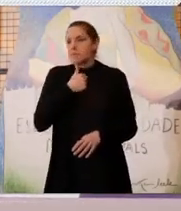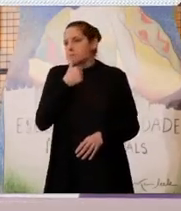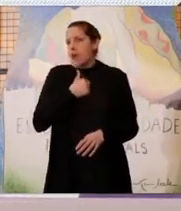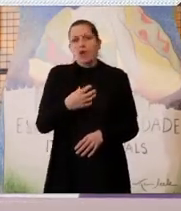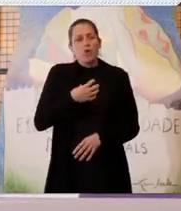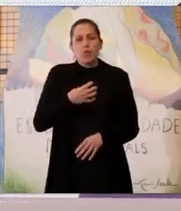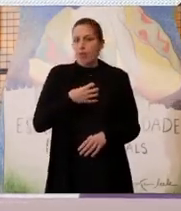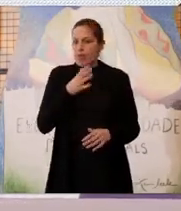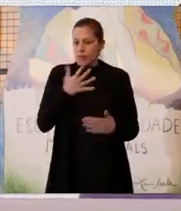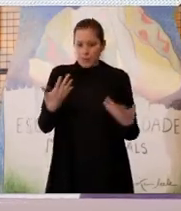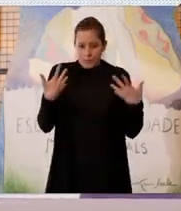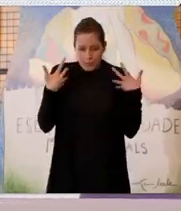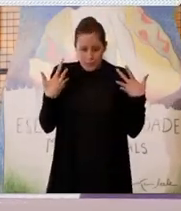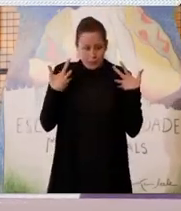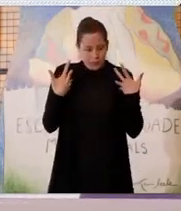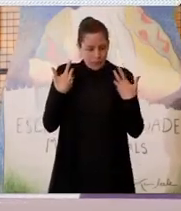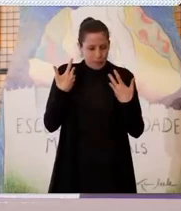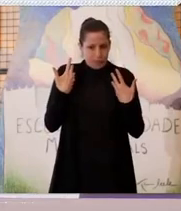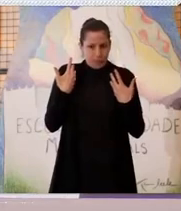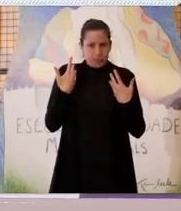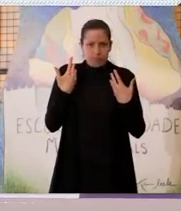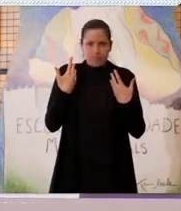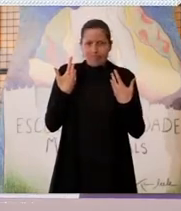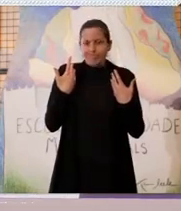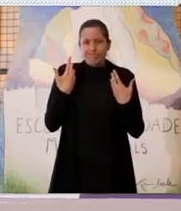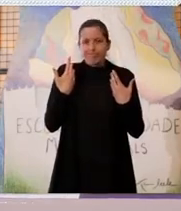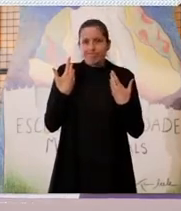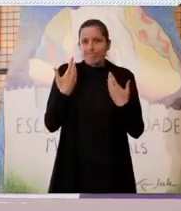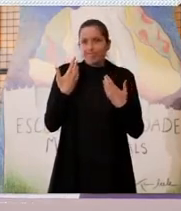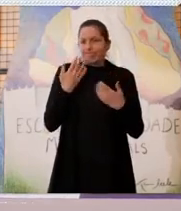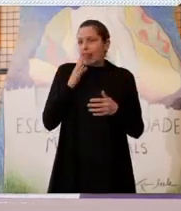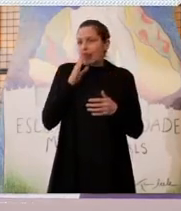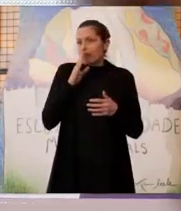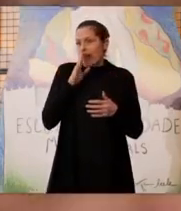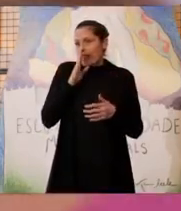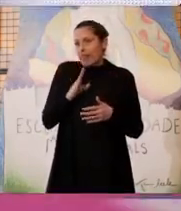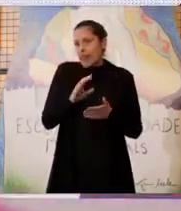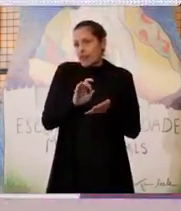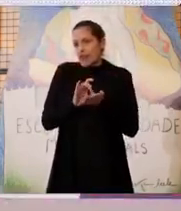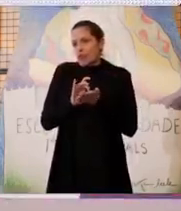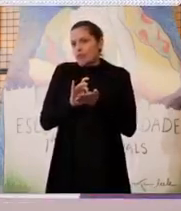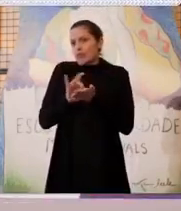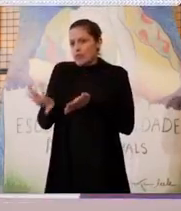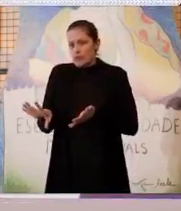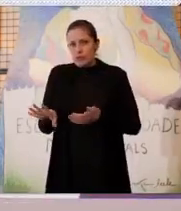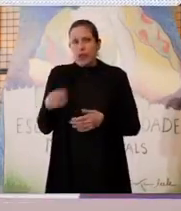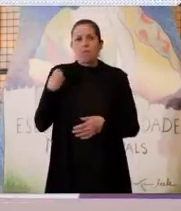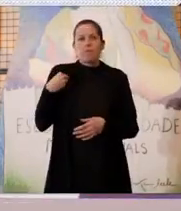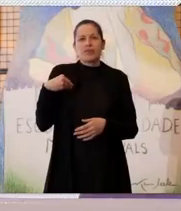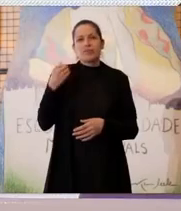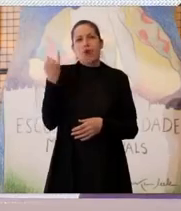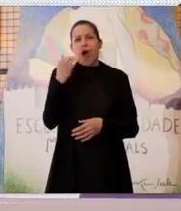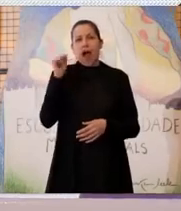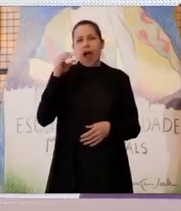Bueno o sea directamente te expulsan y el caso de jacintaden cuando dijo Es que no puedo más yo yo